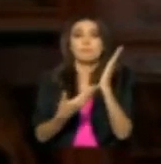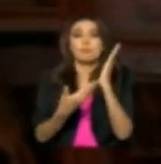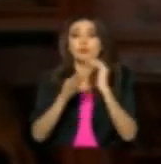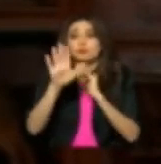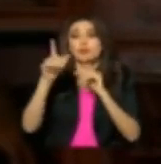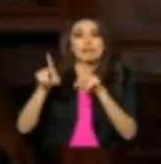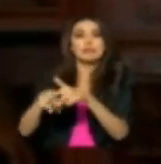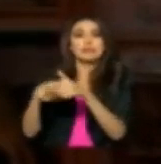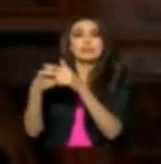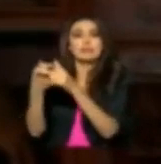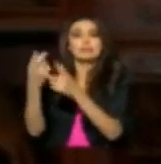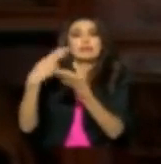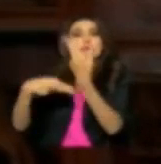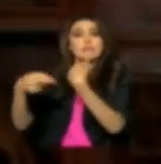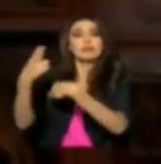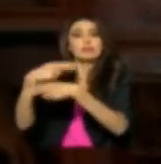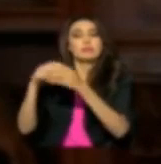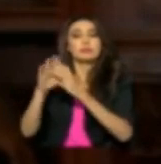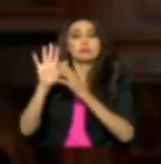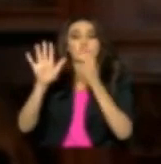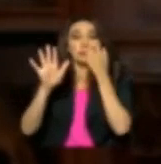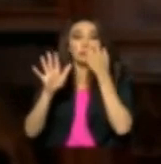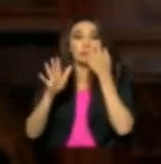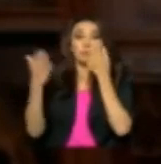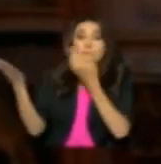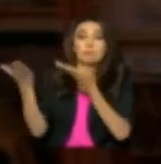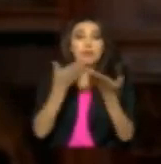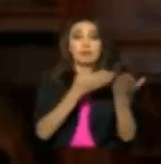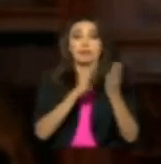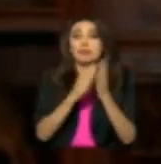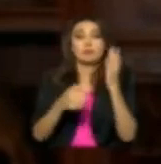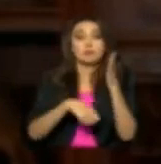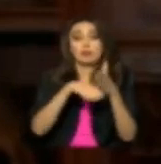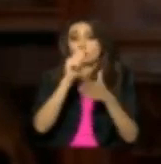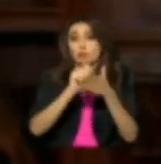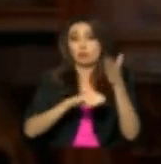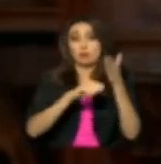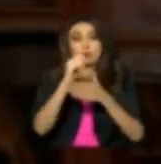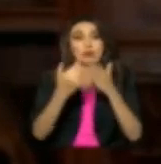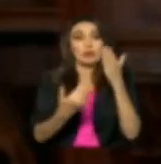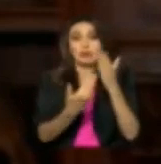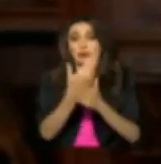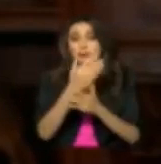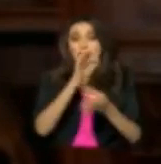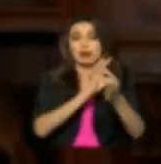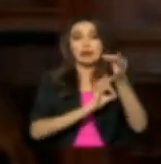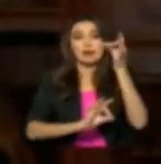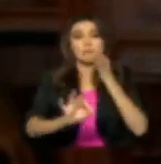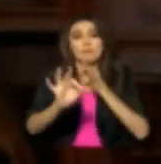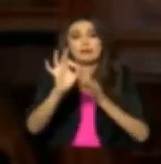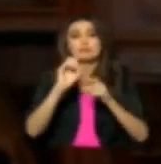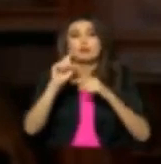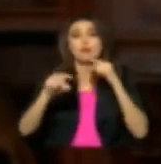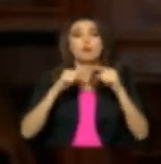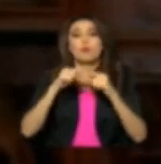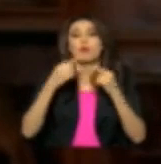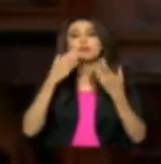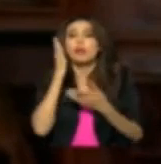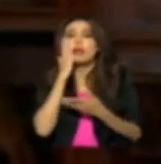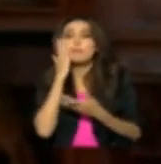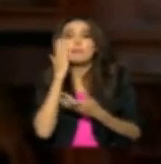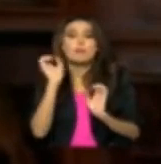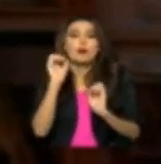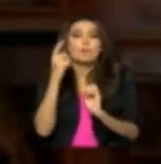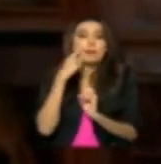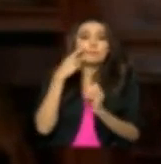quienes inician un emprendimiento. Igualmente, nueva modalidad de contrato de reemplazo en caso de licencia de maternidad y